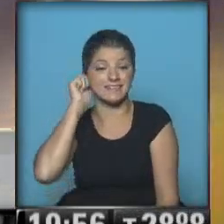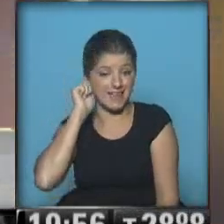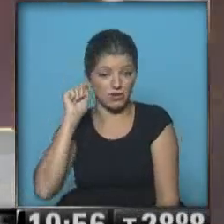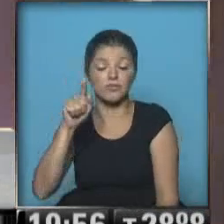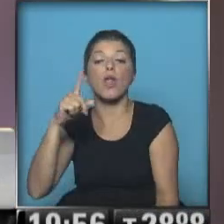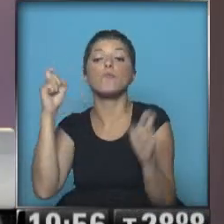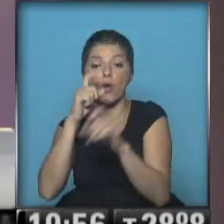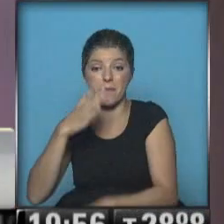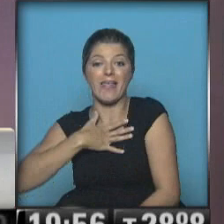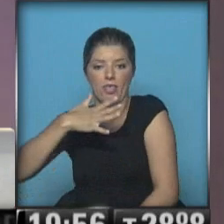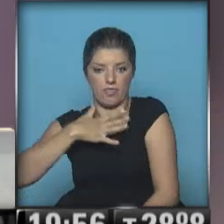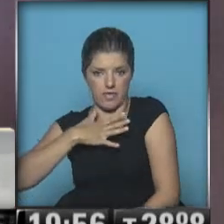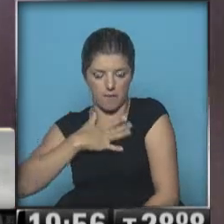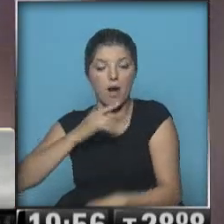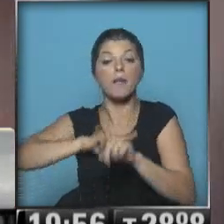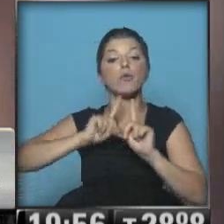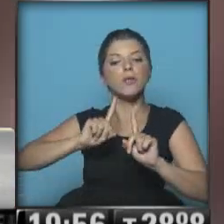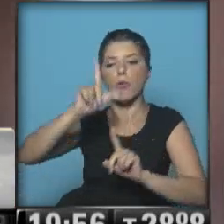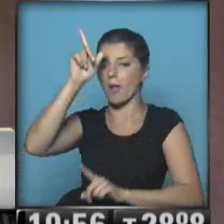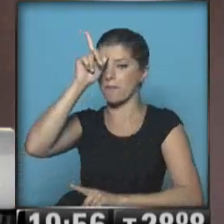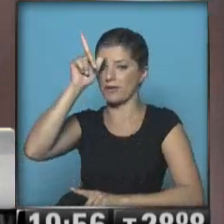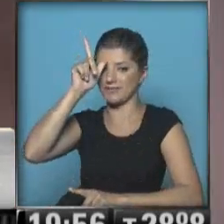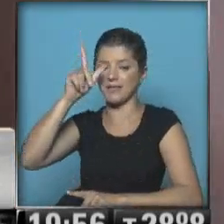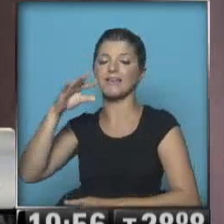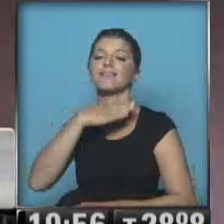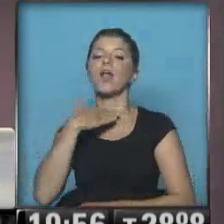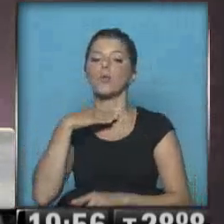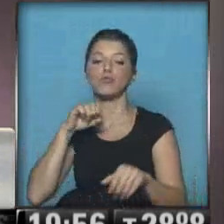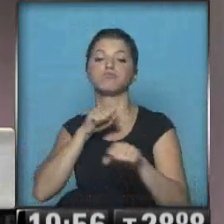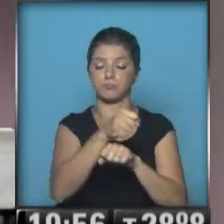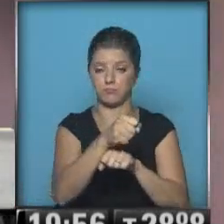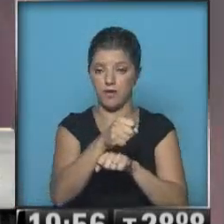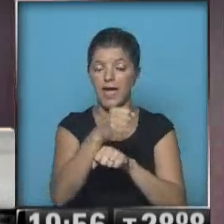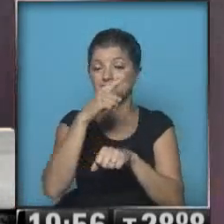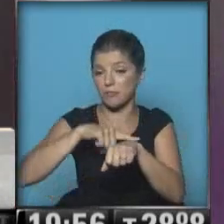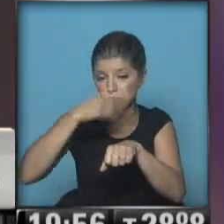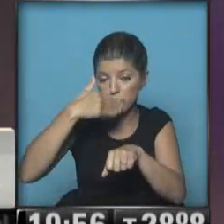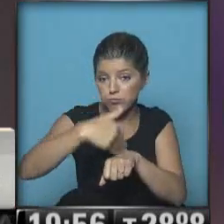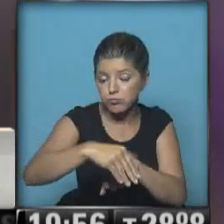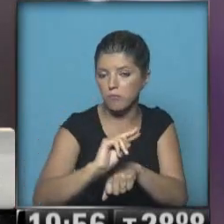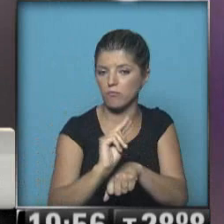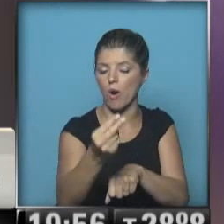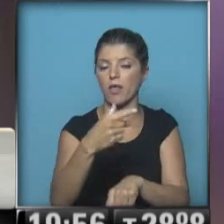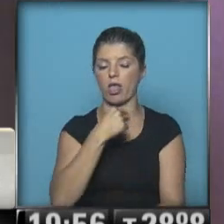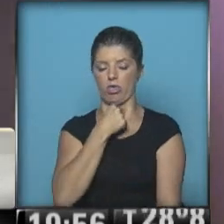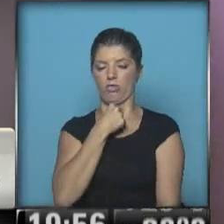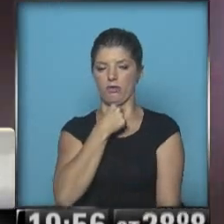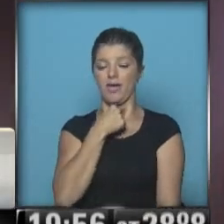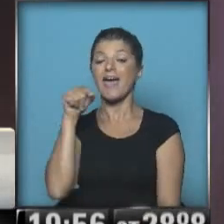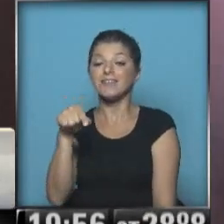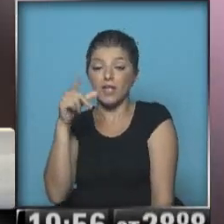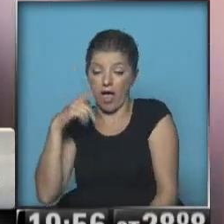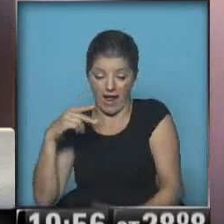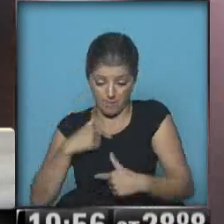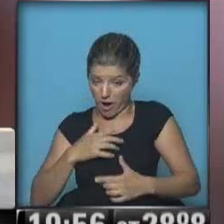asmático, mientras un policía le hace una llave al cuello hasta que minutos después muere de asfixia. Garner estaba